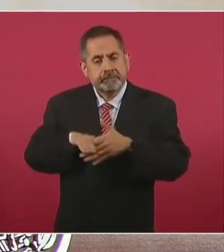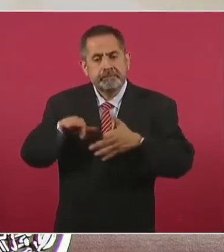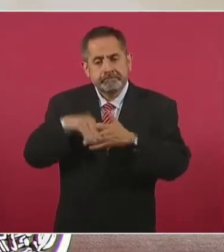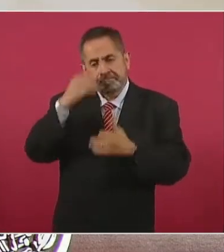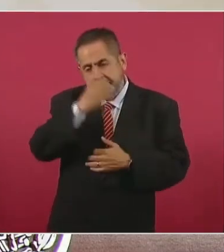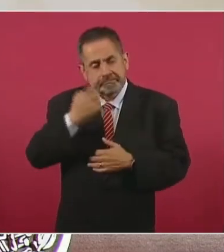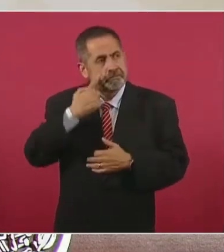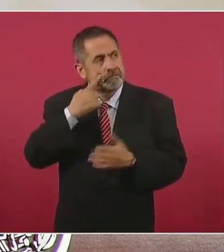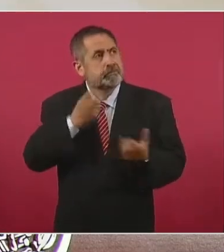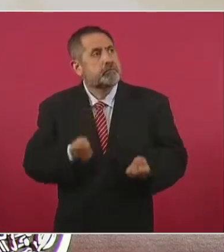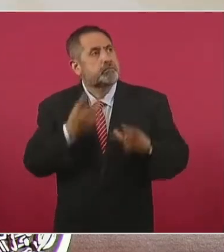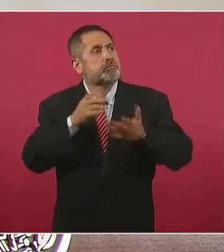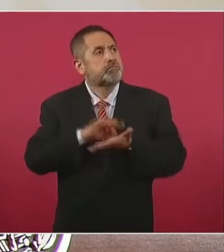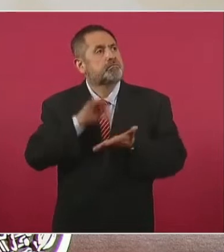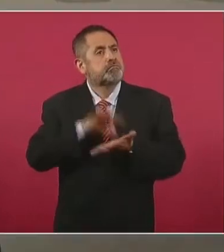regularmente y